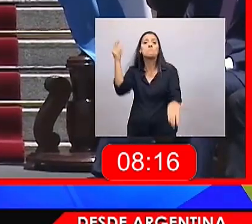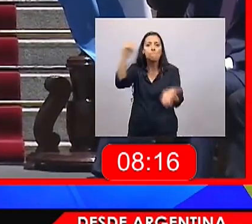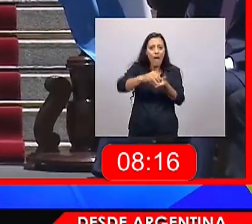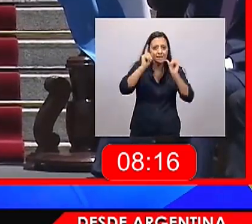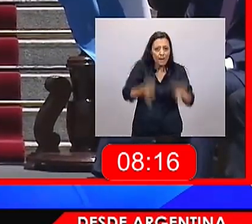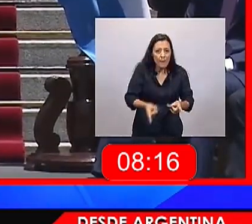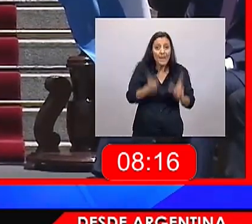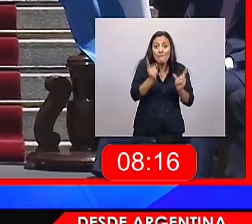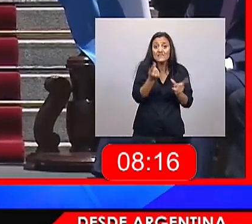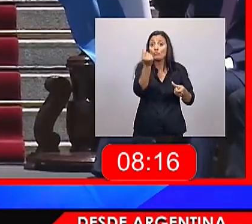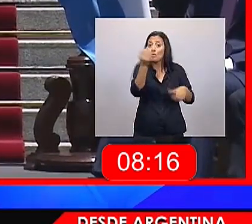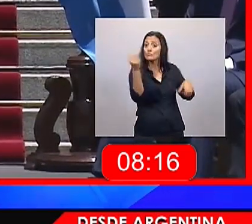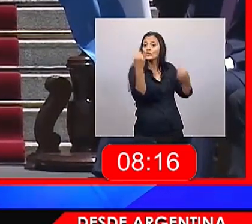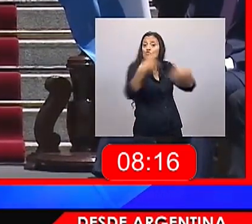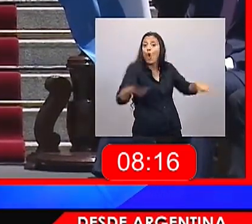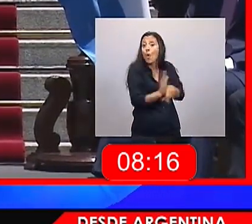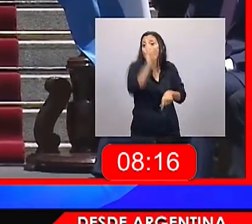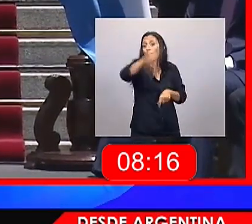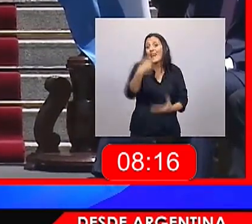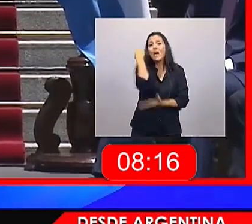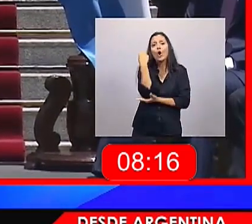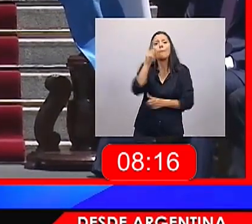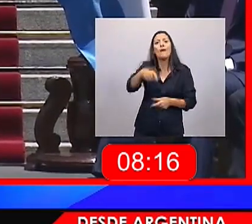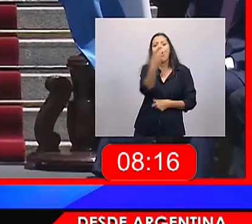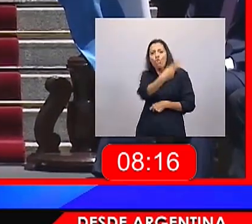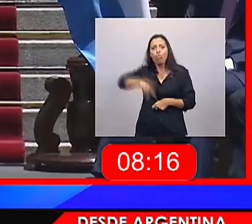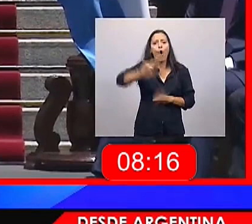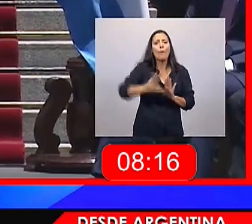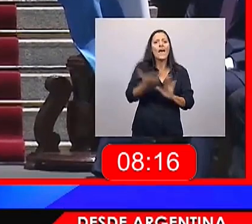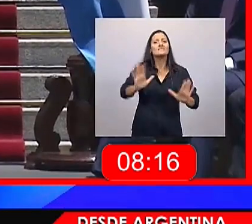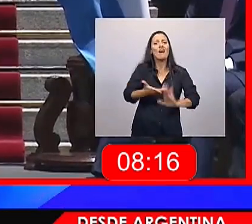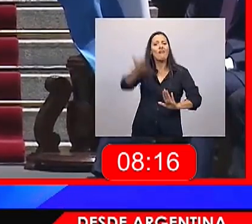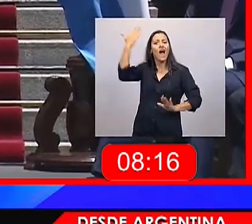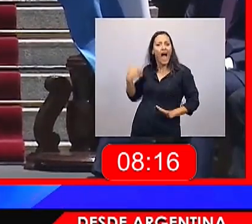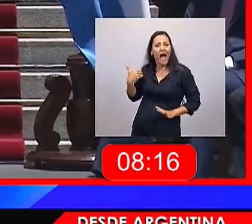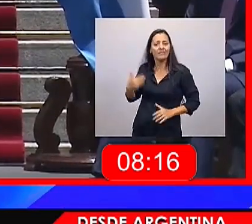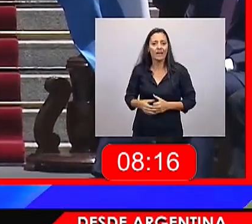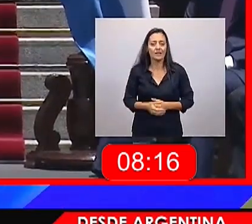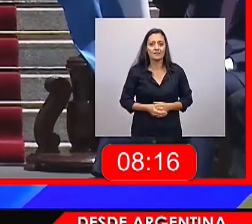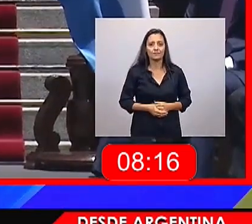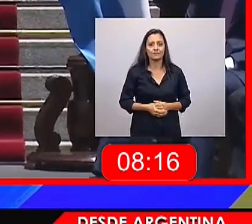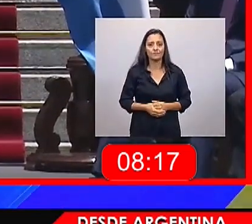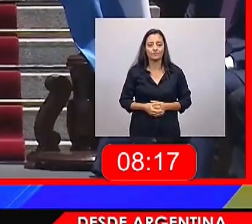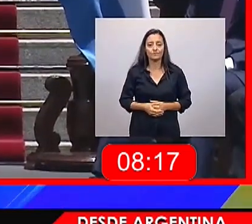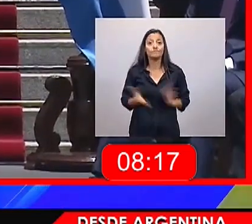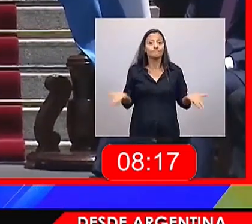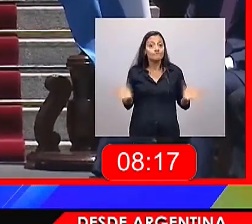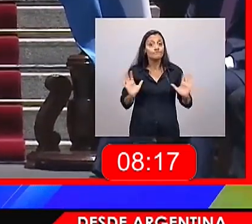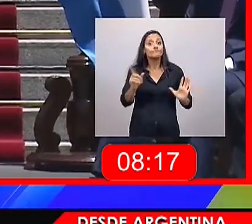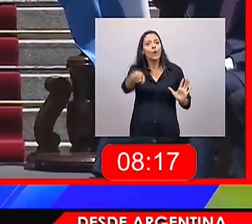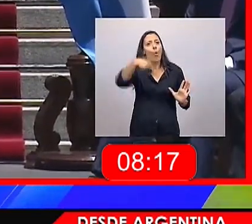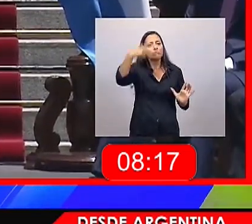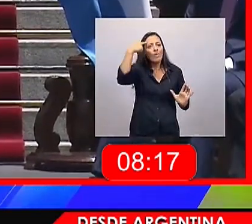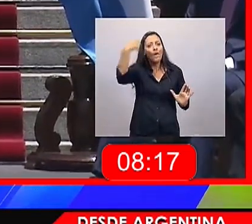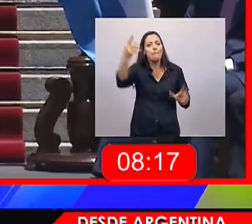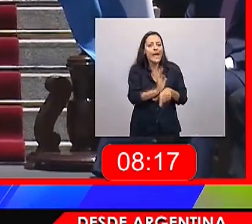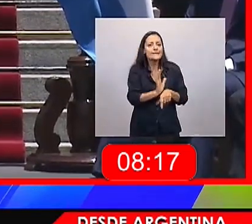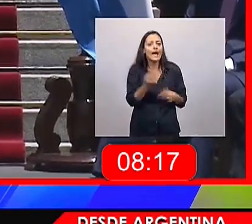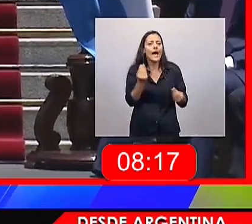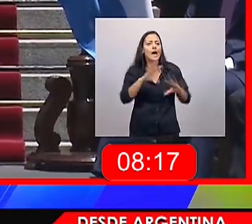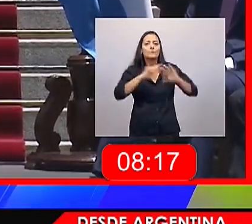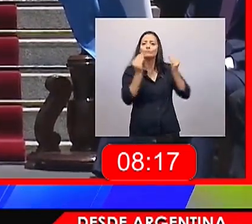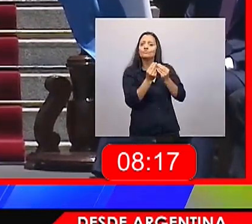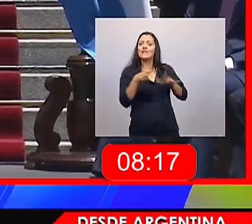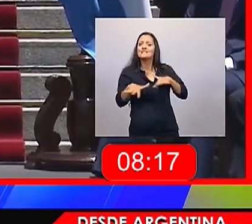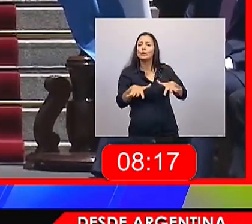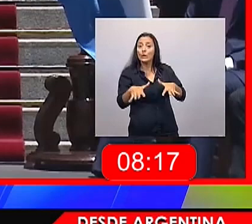gobierno, por ahí no lo votaban. Pero me parece que las sociedades han cambiado mucho, ¿no? Estas sociedades son mucho más horizontales, mucho más empoderadas. En